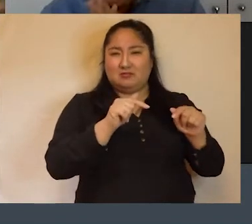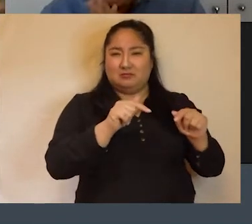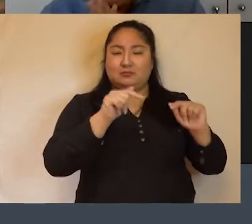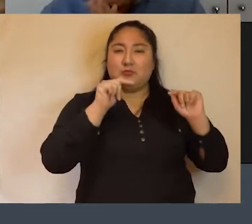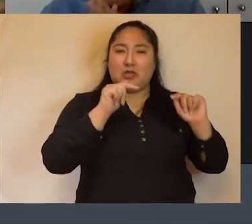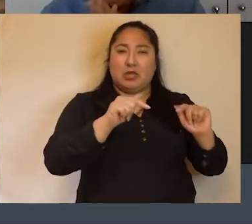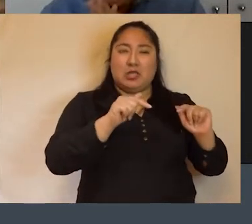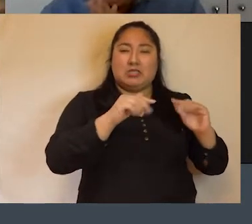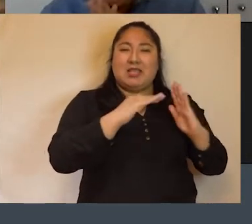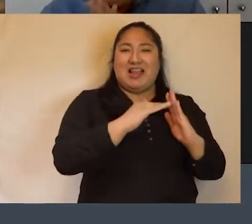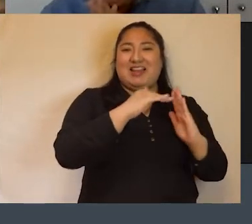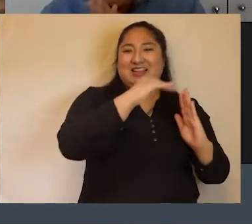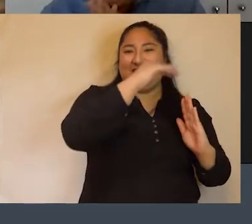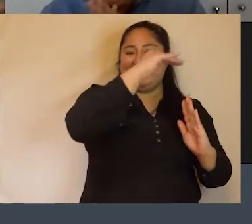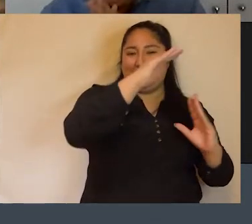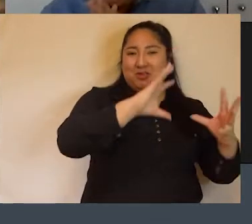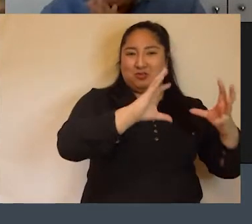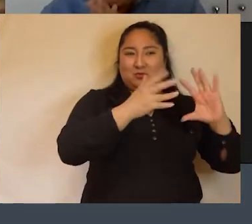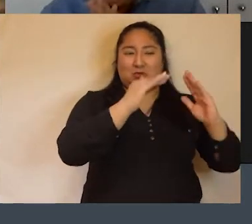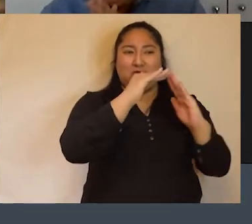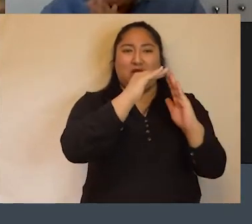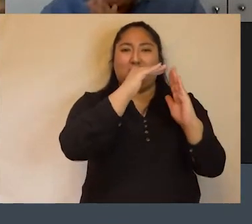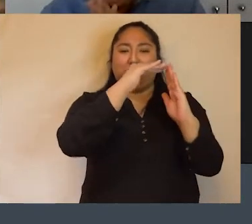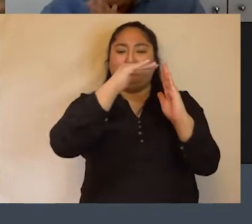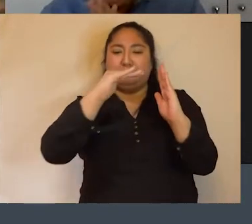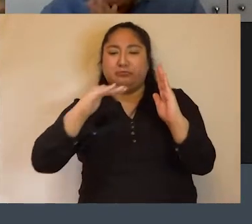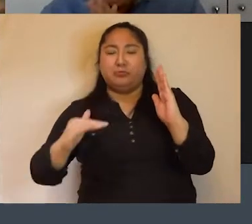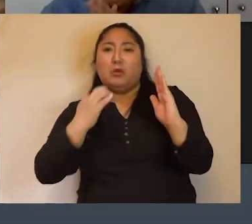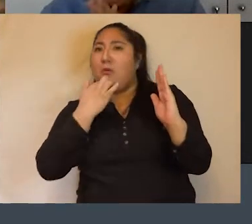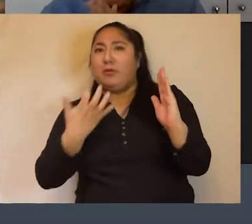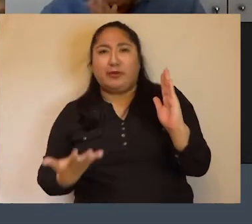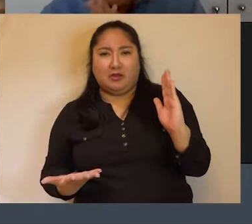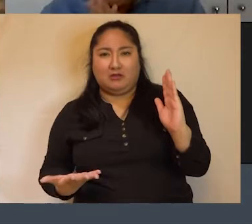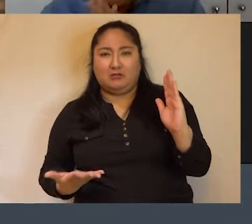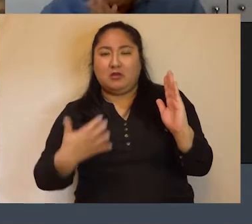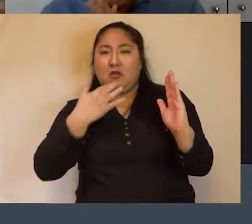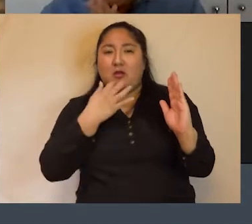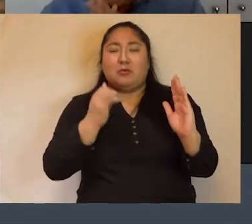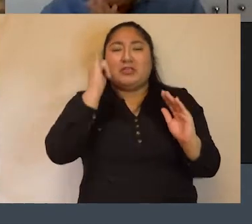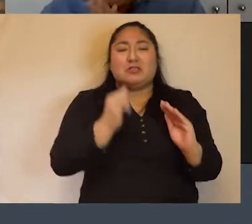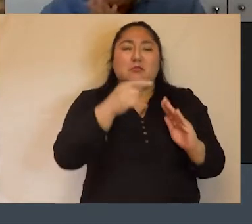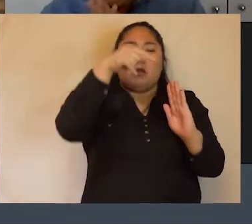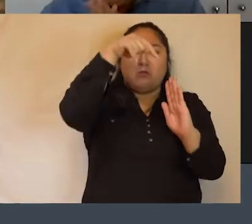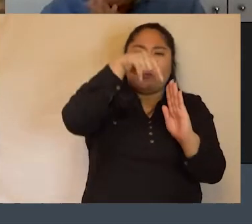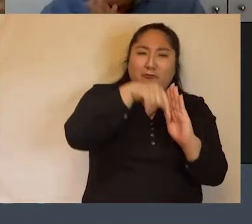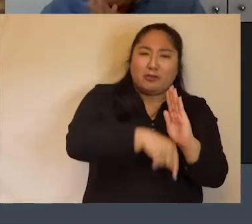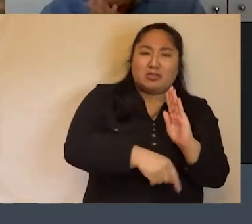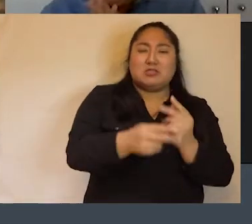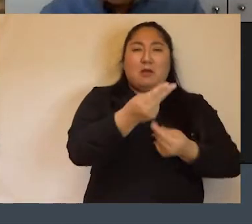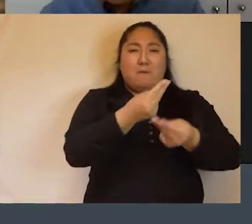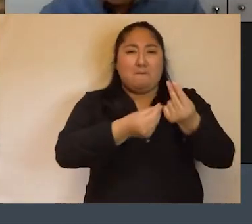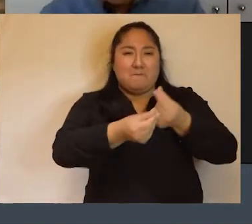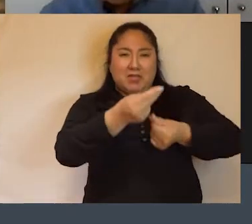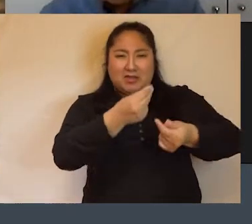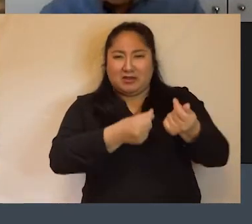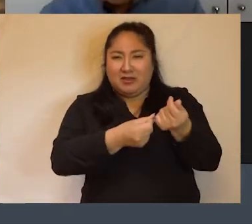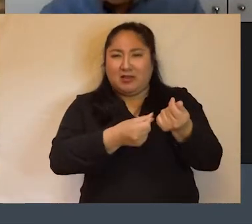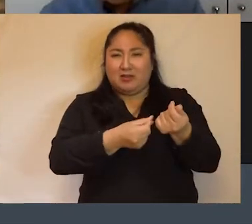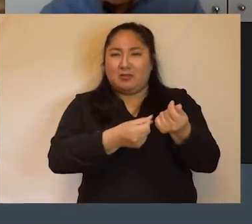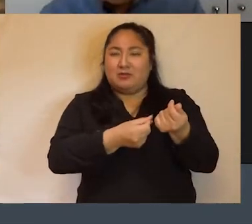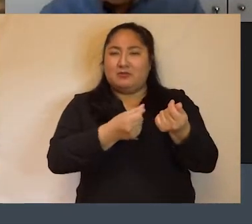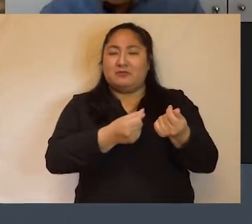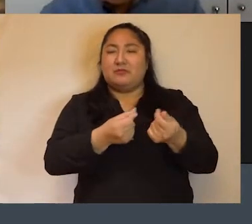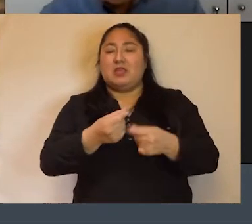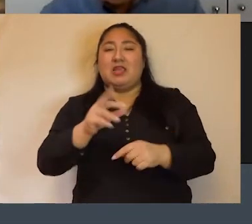crecimiento financiero con el crecimiento de la economía real es cada vez menor. ¿Por qué? Porque en todas partes se han ido profundizando los mercados